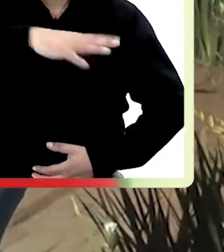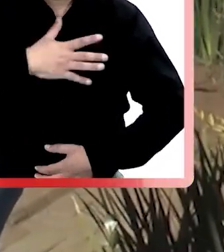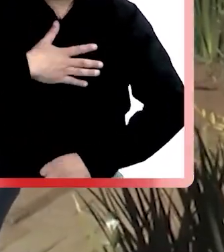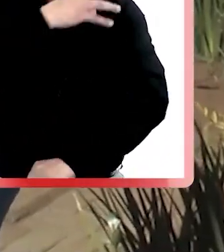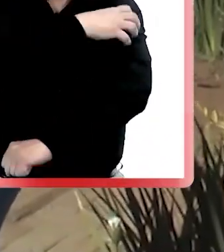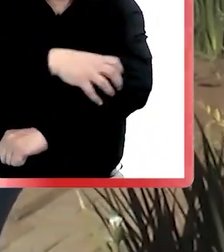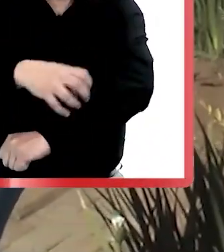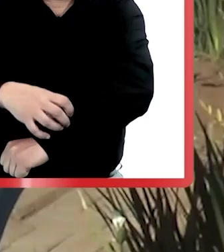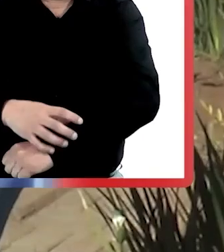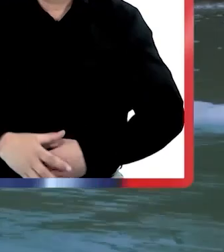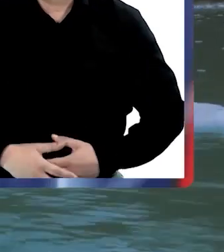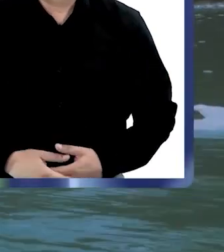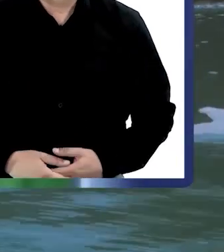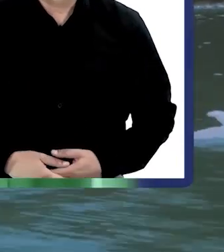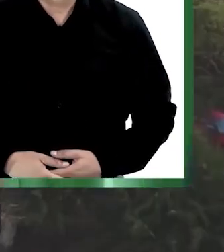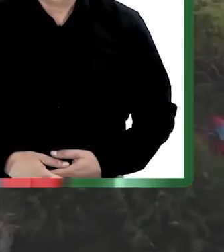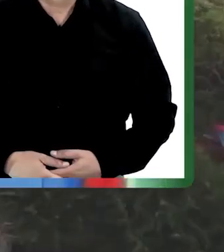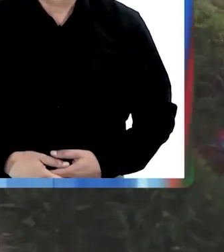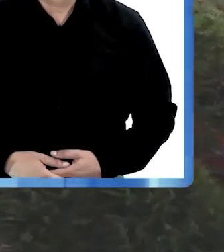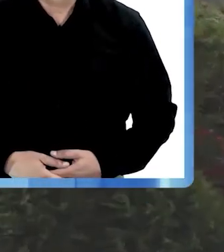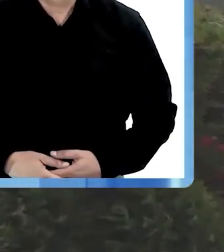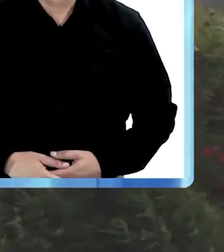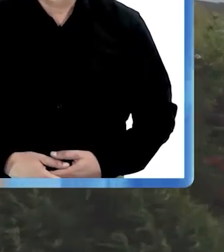Somos las regiones.